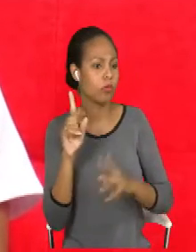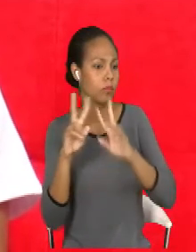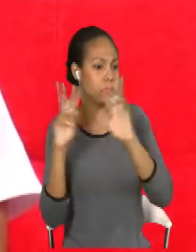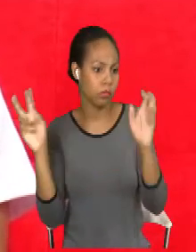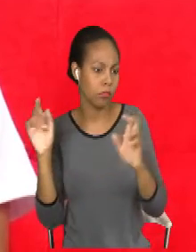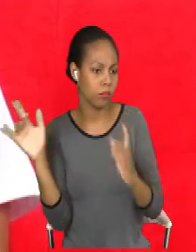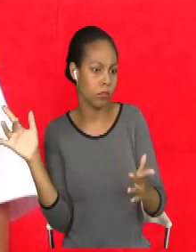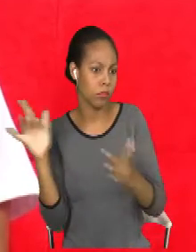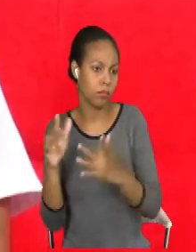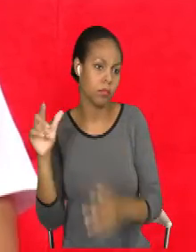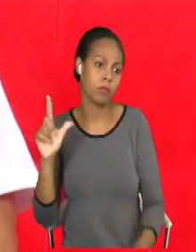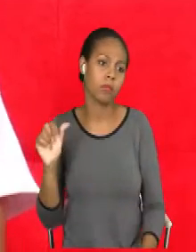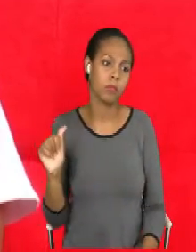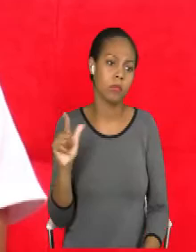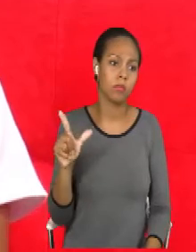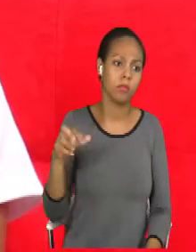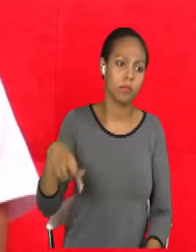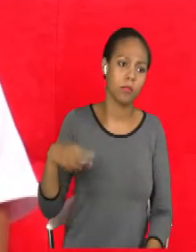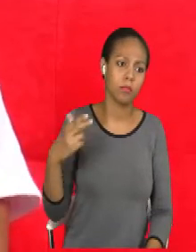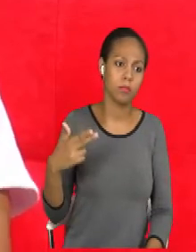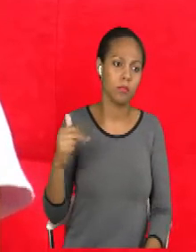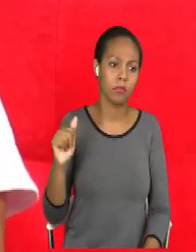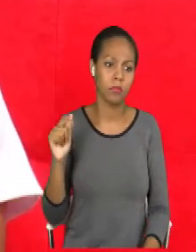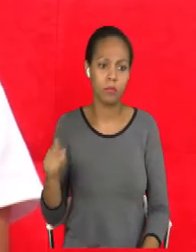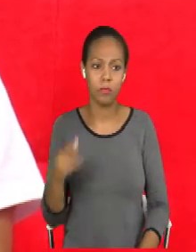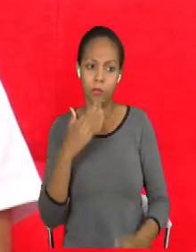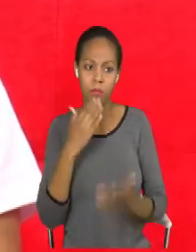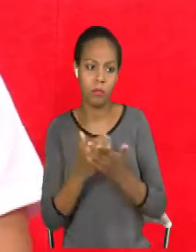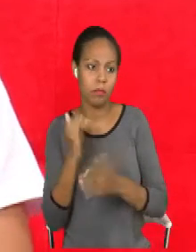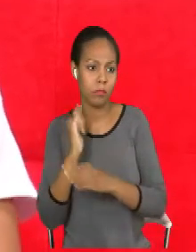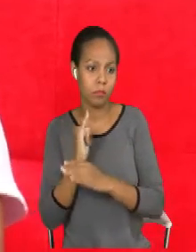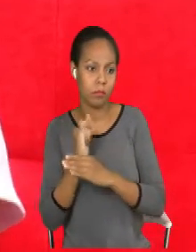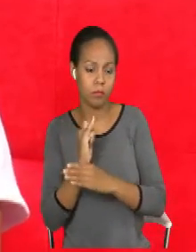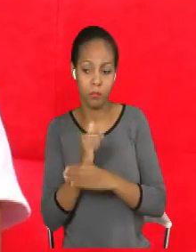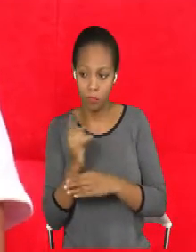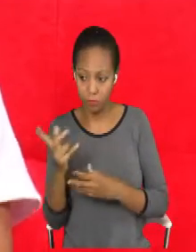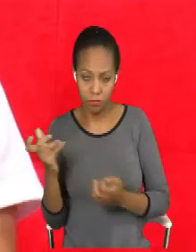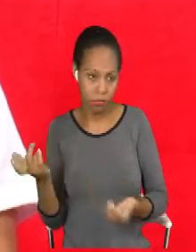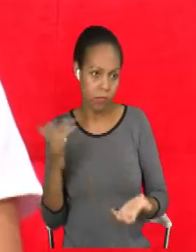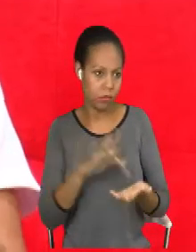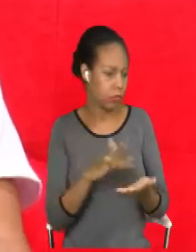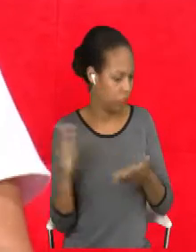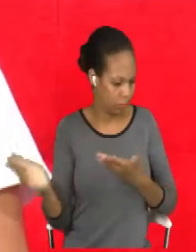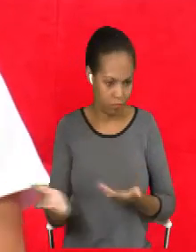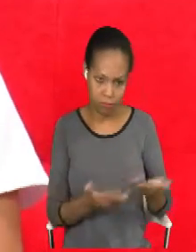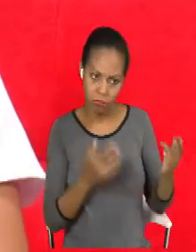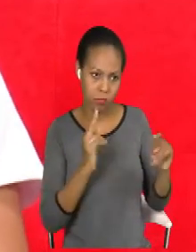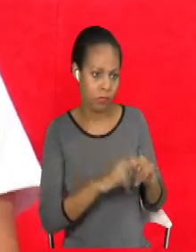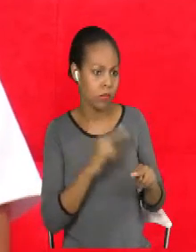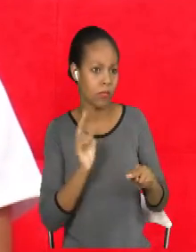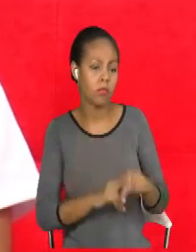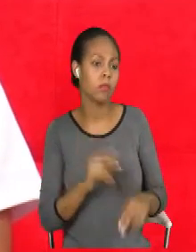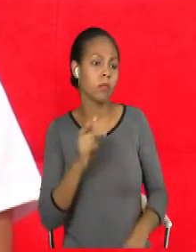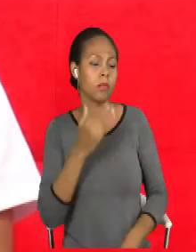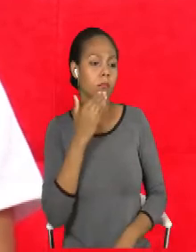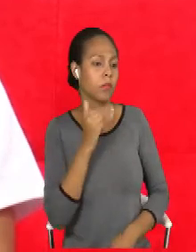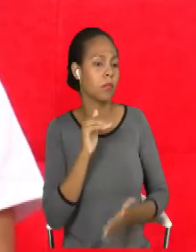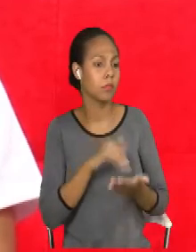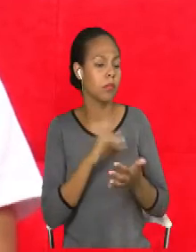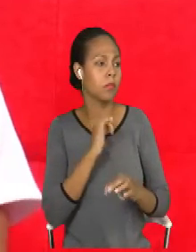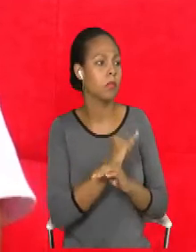la iglesia, si ellos quieren ir, va a ser lo mismo que Alfa, porque está ligado, y allá, por ejemplo, los pastores